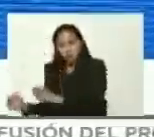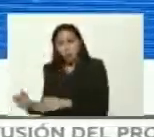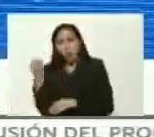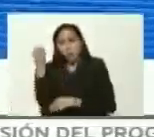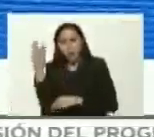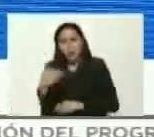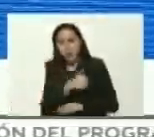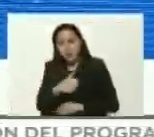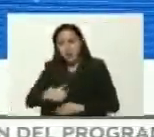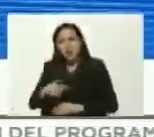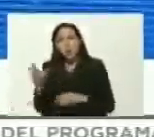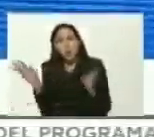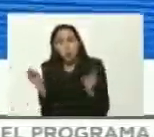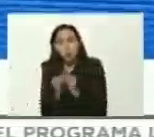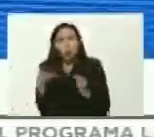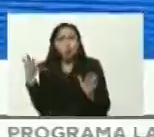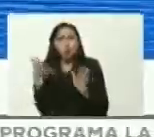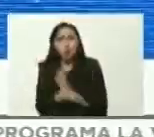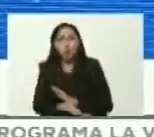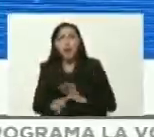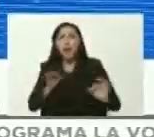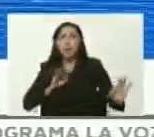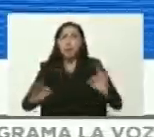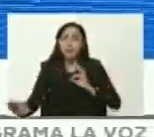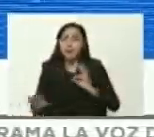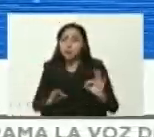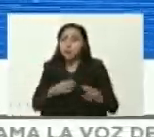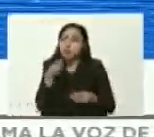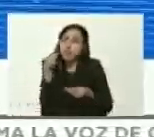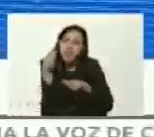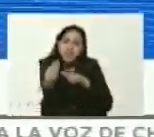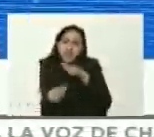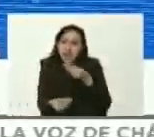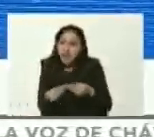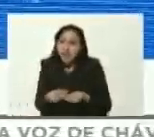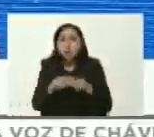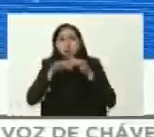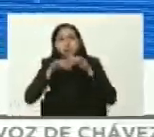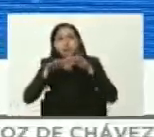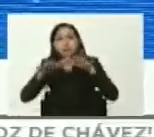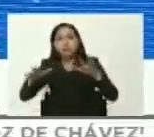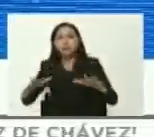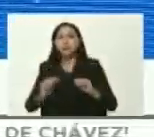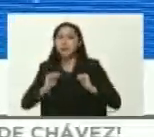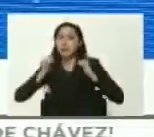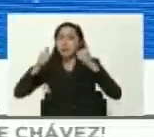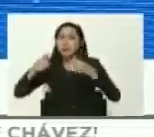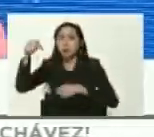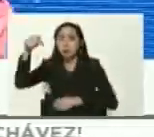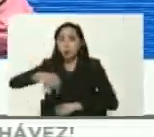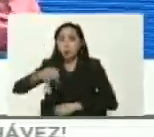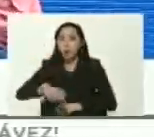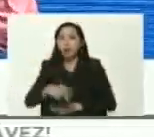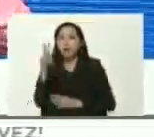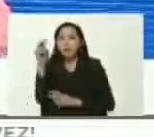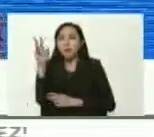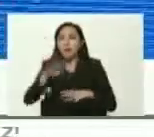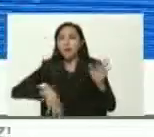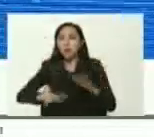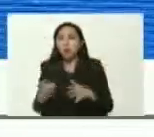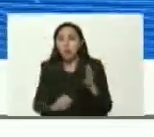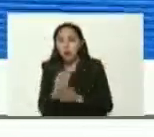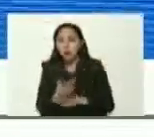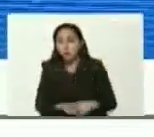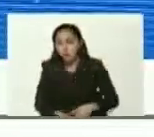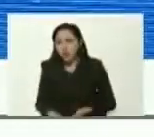un resumen de las preparaciones que se han hecho y el despliegue que estamos arrancando hoy, viernes 14 de mayo, por